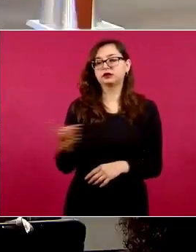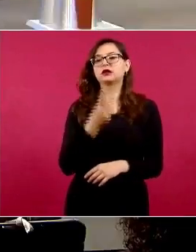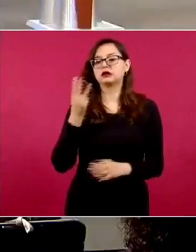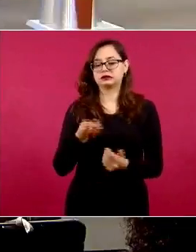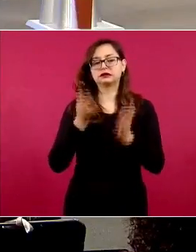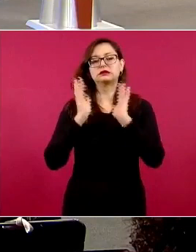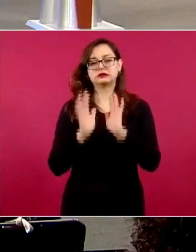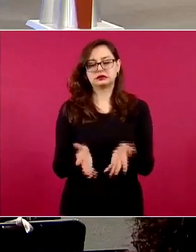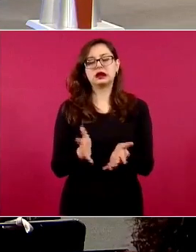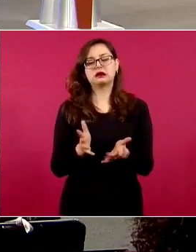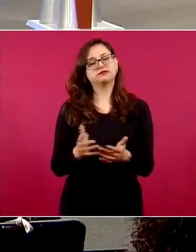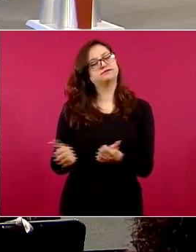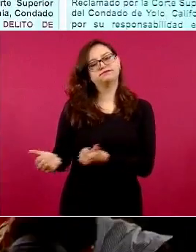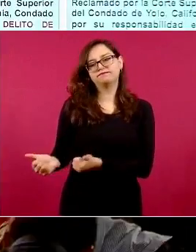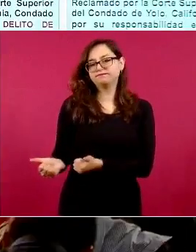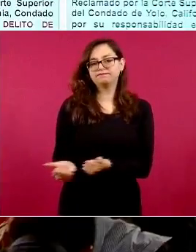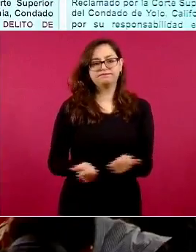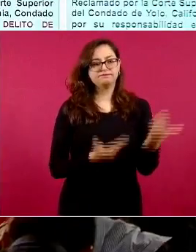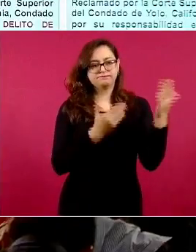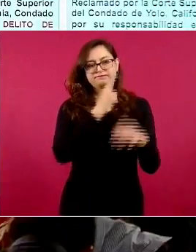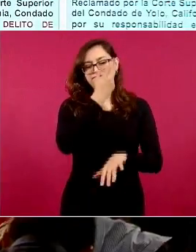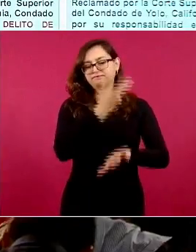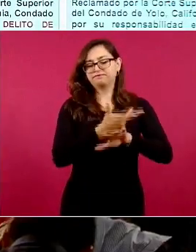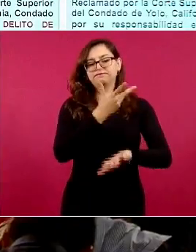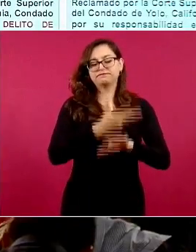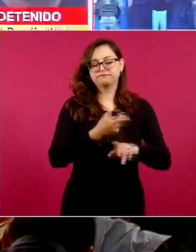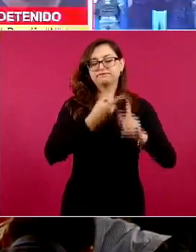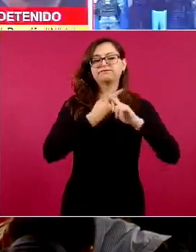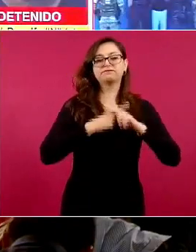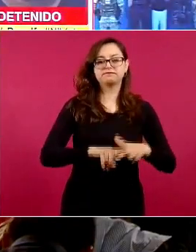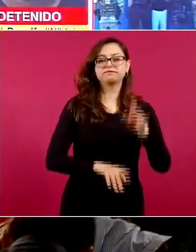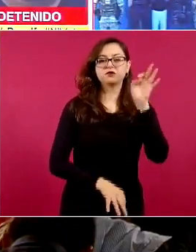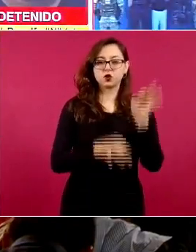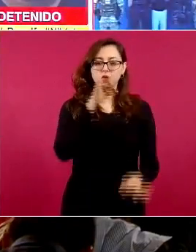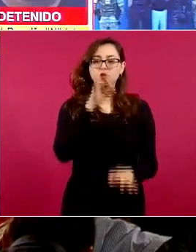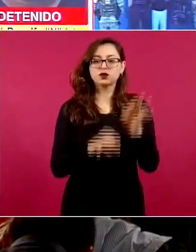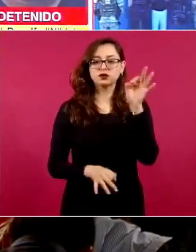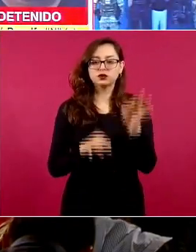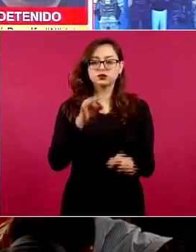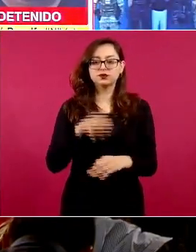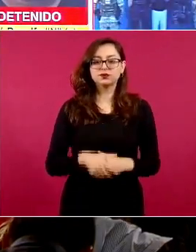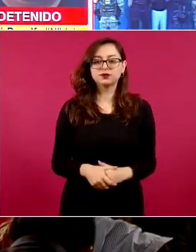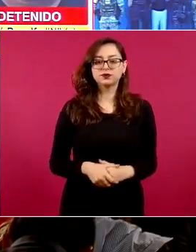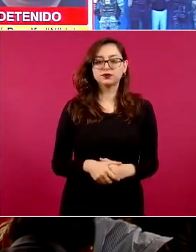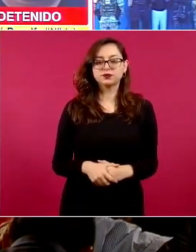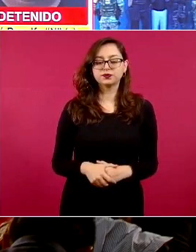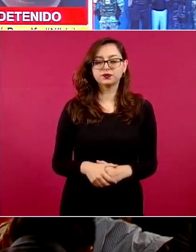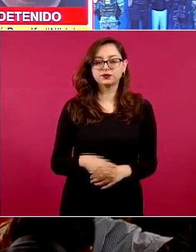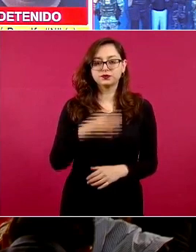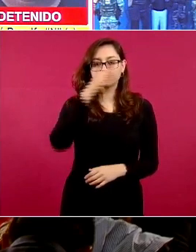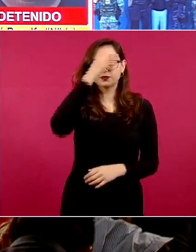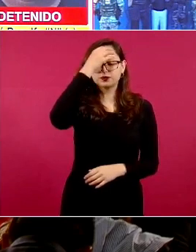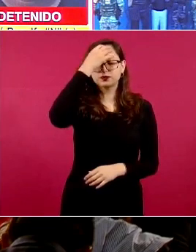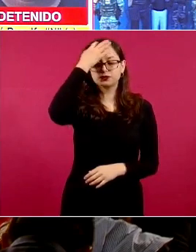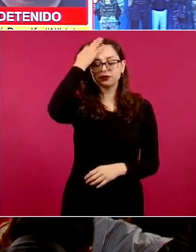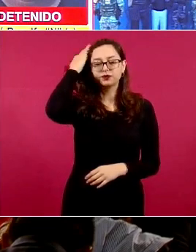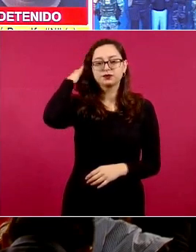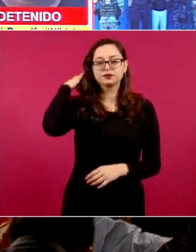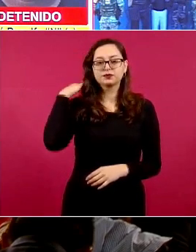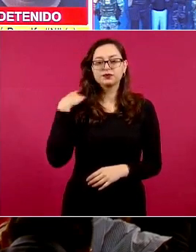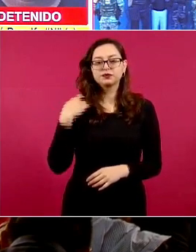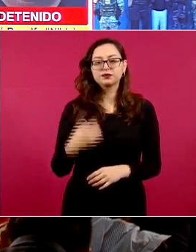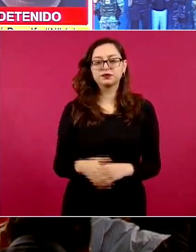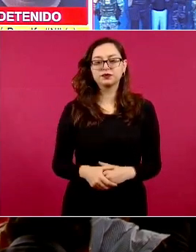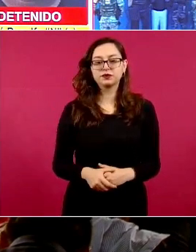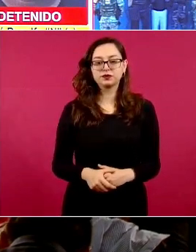remitidos a las autoridades estadounidenses. Siguiente. Aquí se informa de la ejecución